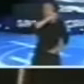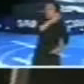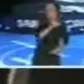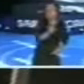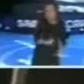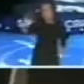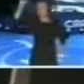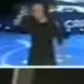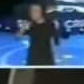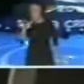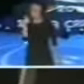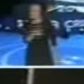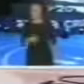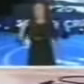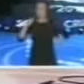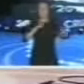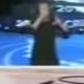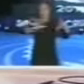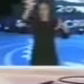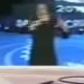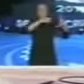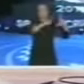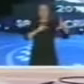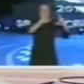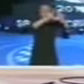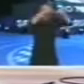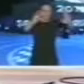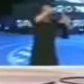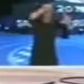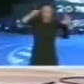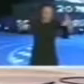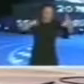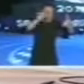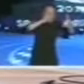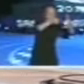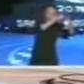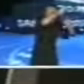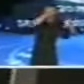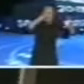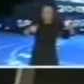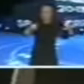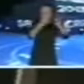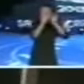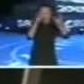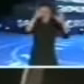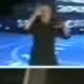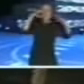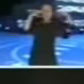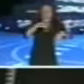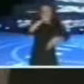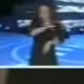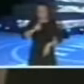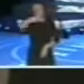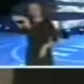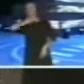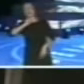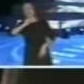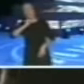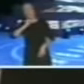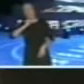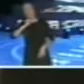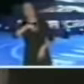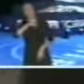muchacho. El cuadro que rodea Canarias es un mapa de España, es solo imaginario. Hablamos idioma español, aunque creas